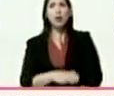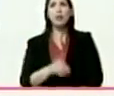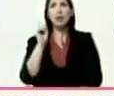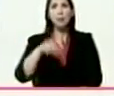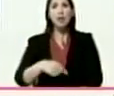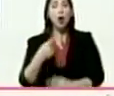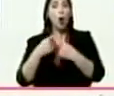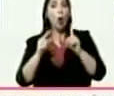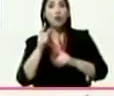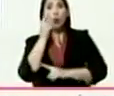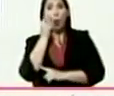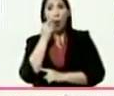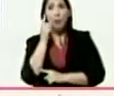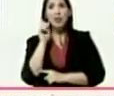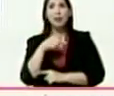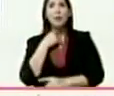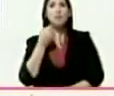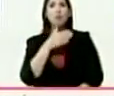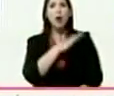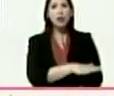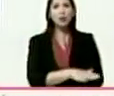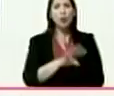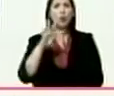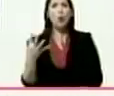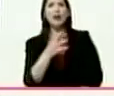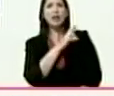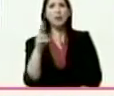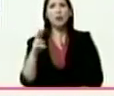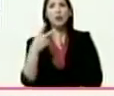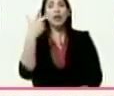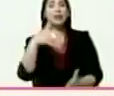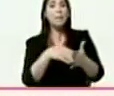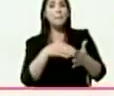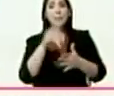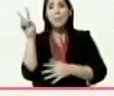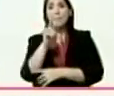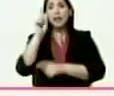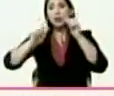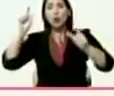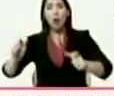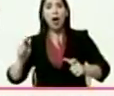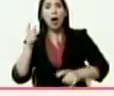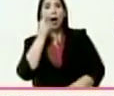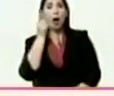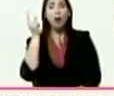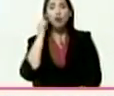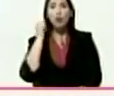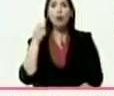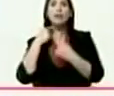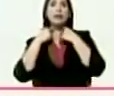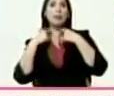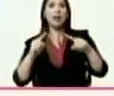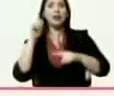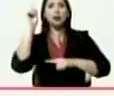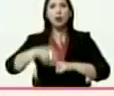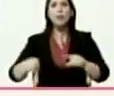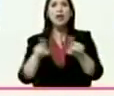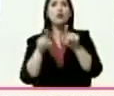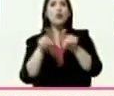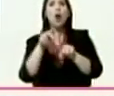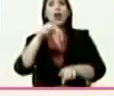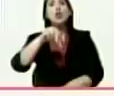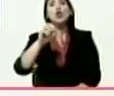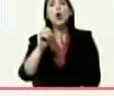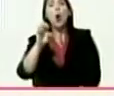aparecido, con aproximadamente 3.000 venezolanos y venezolanas desaparecidos hasta la fecha, como ocurrió con Noel Rodríguez, que